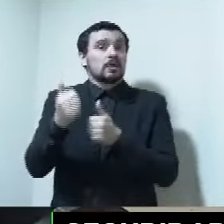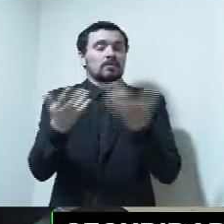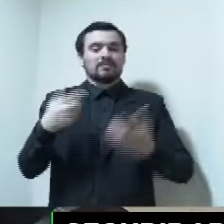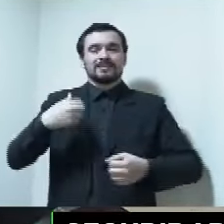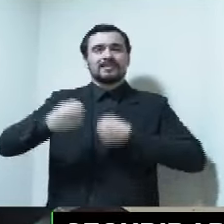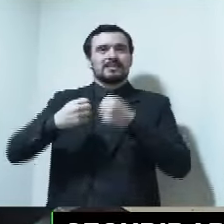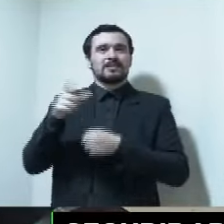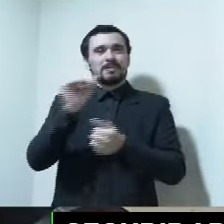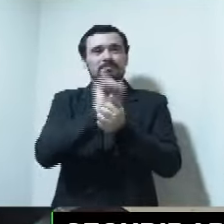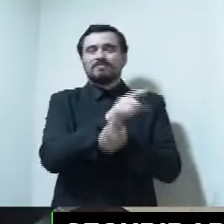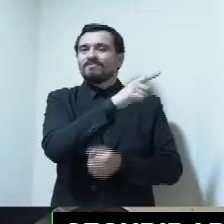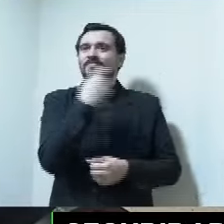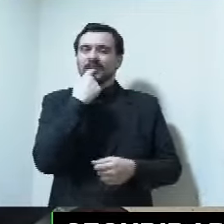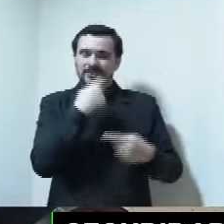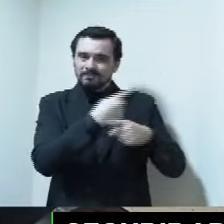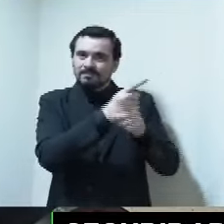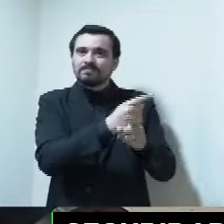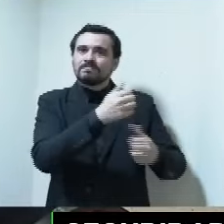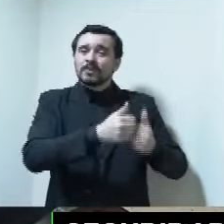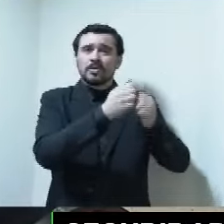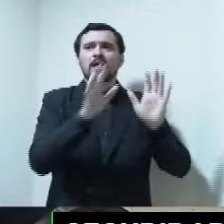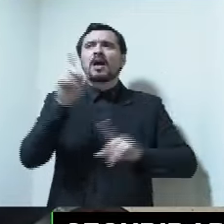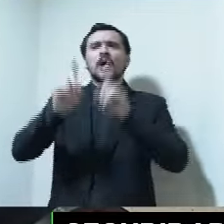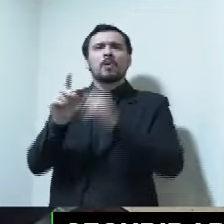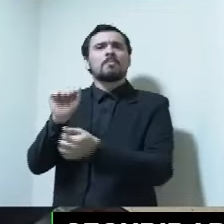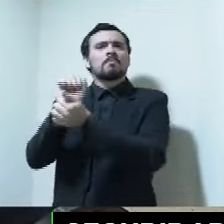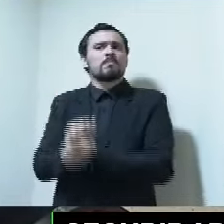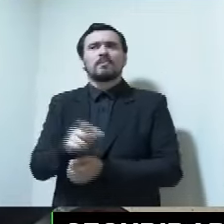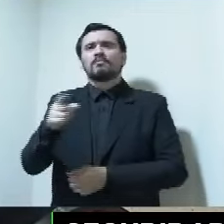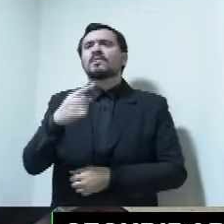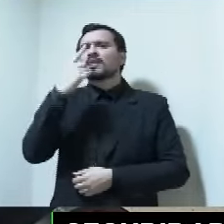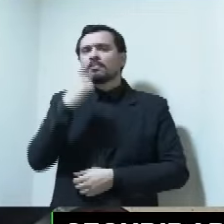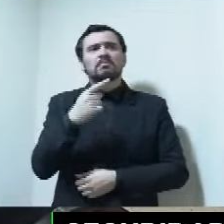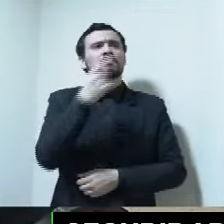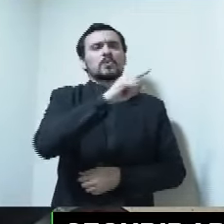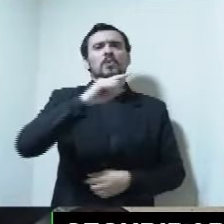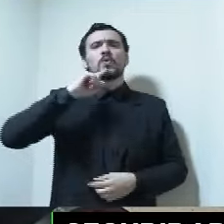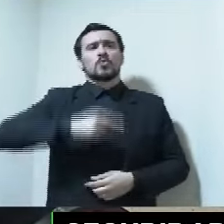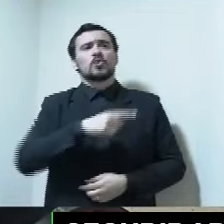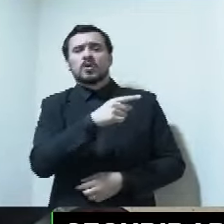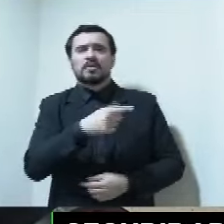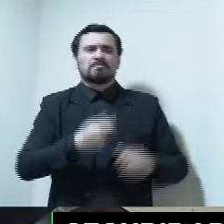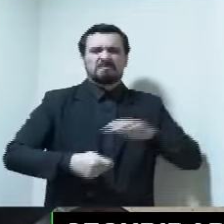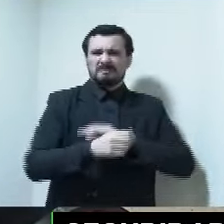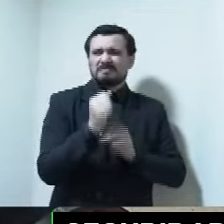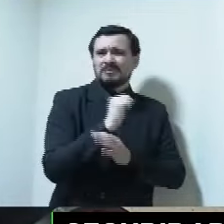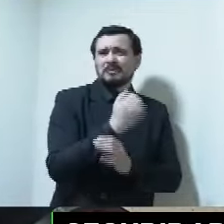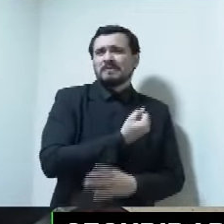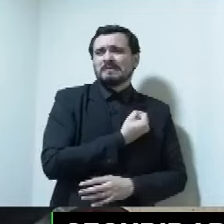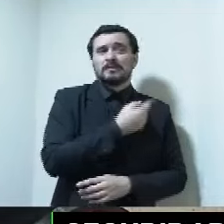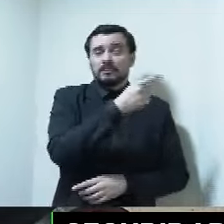sistema penitenciario. Ya no hay más guardiacárceles que reciben órdenes de un clan o de un narcotraficante.